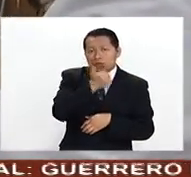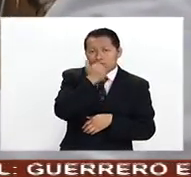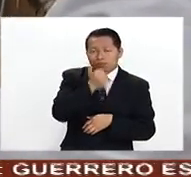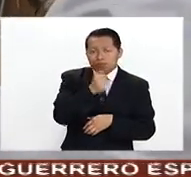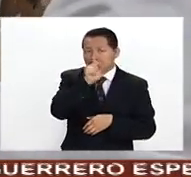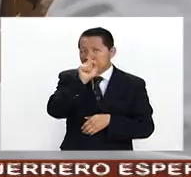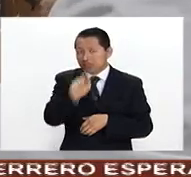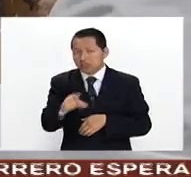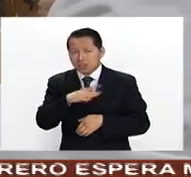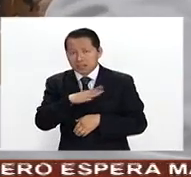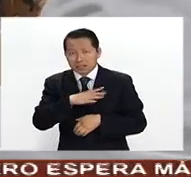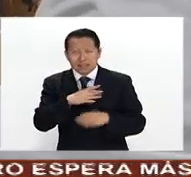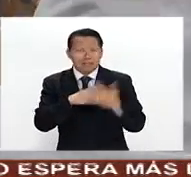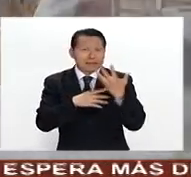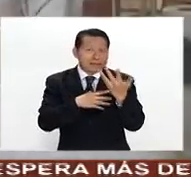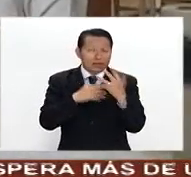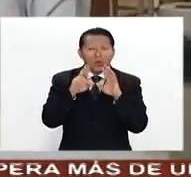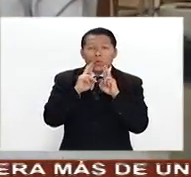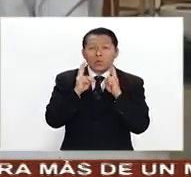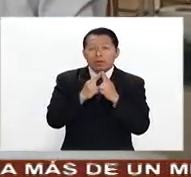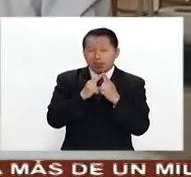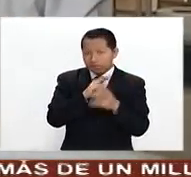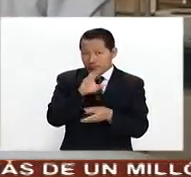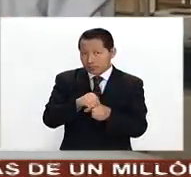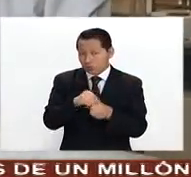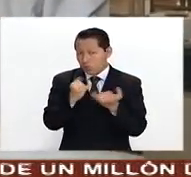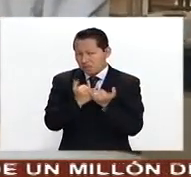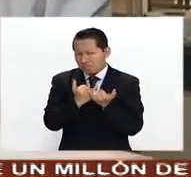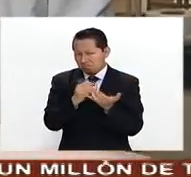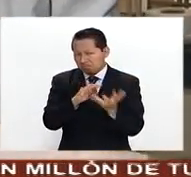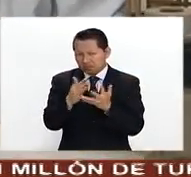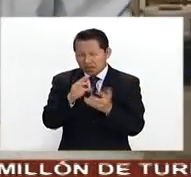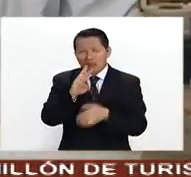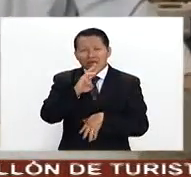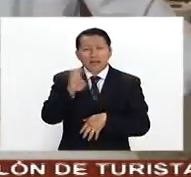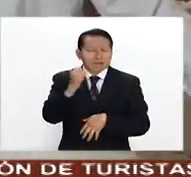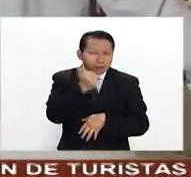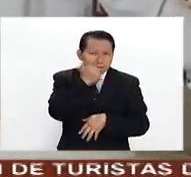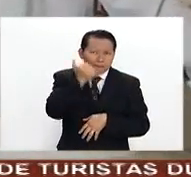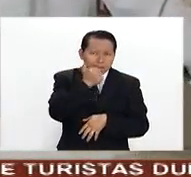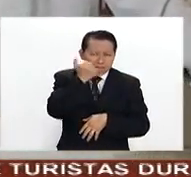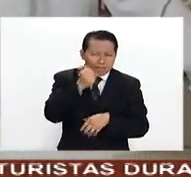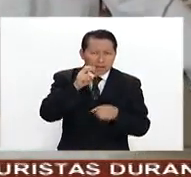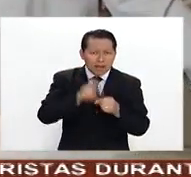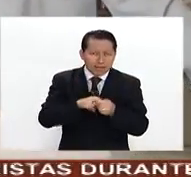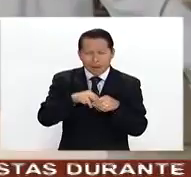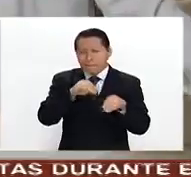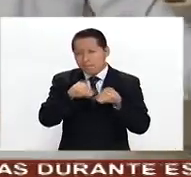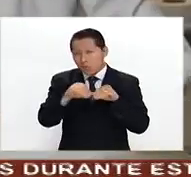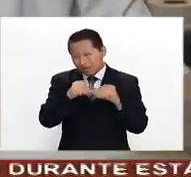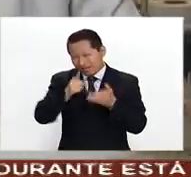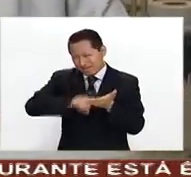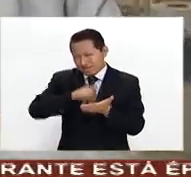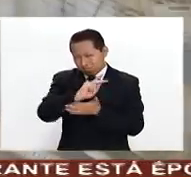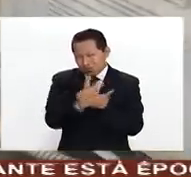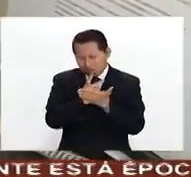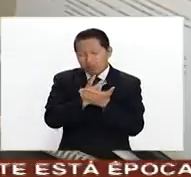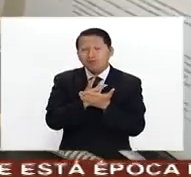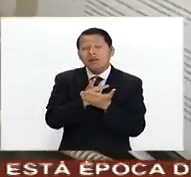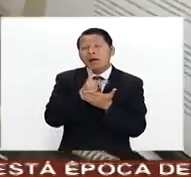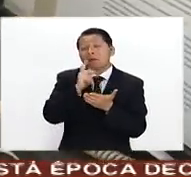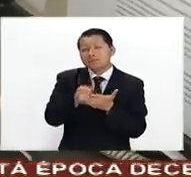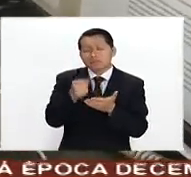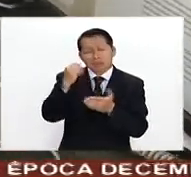contando con las 5 unidades, aproximadamente 300 alumnos en movilidad. Son 2 periodos al